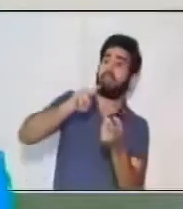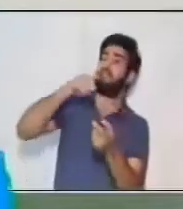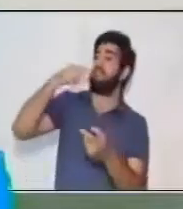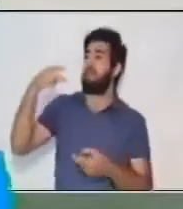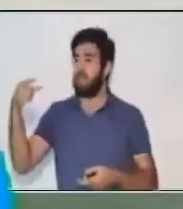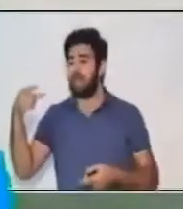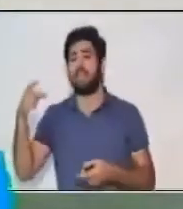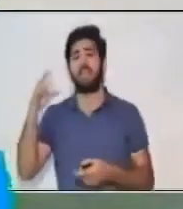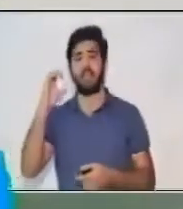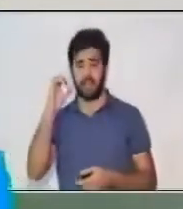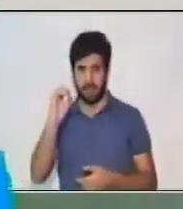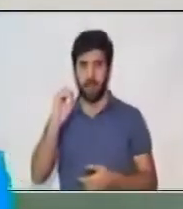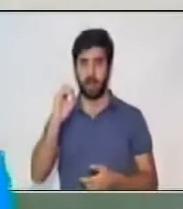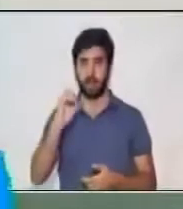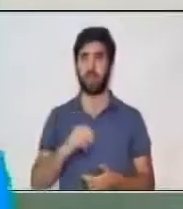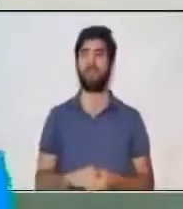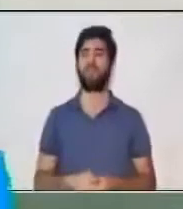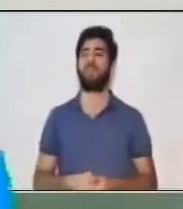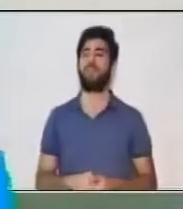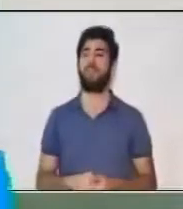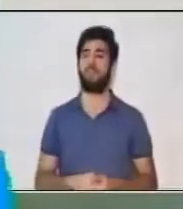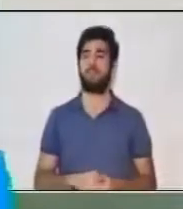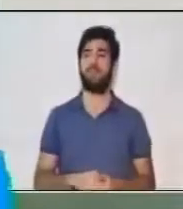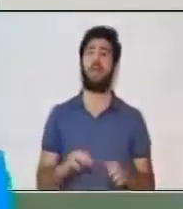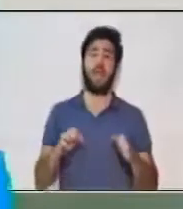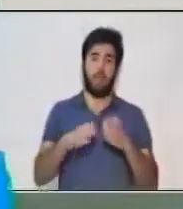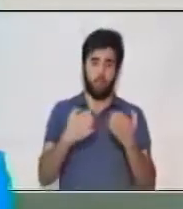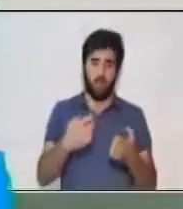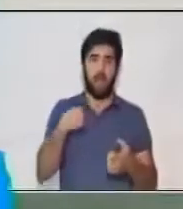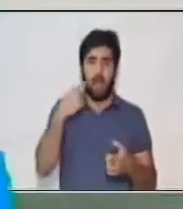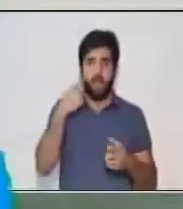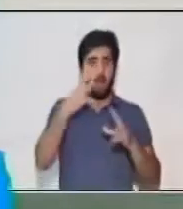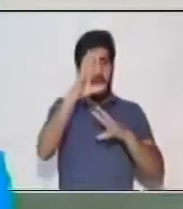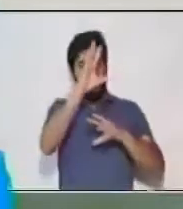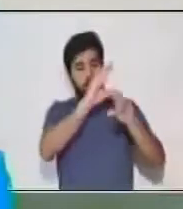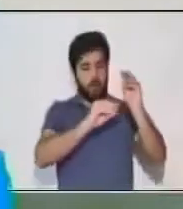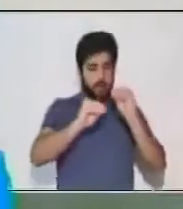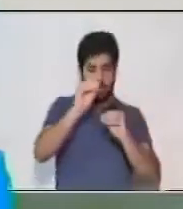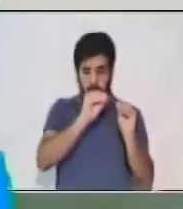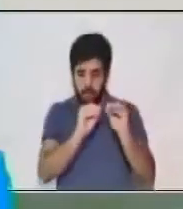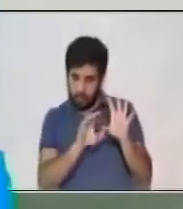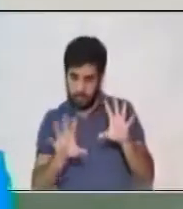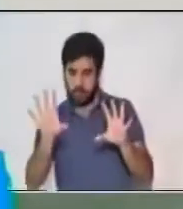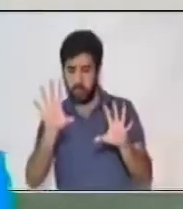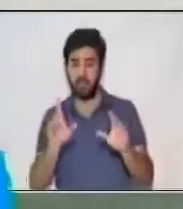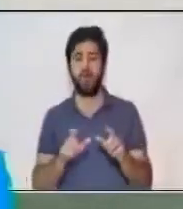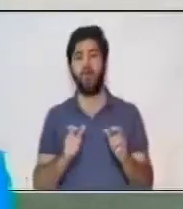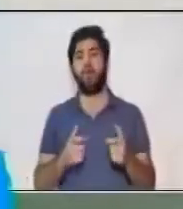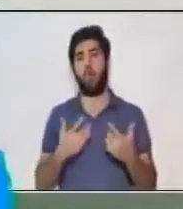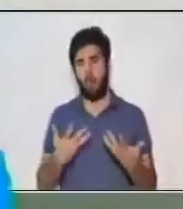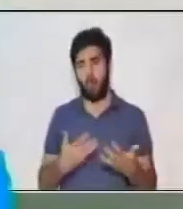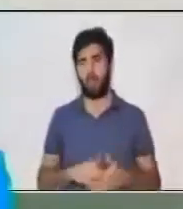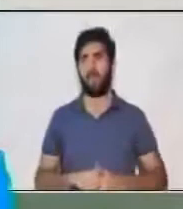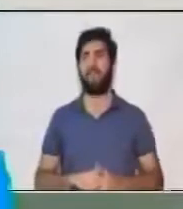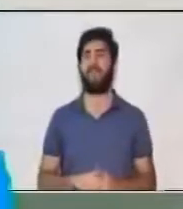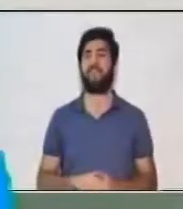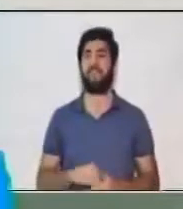se hace 0. Entonces, despejemos esa pequeña ecuación. X cuadrado menos 2 igual a 0.